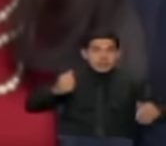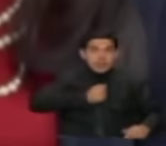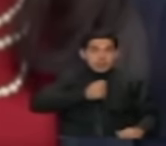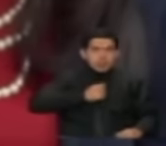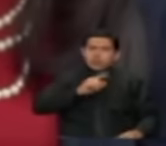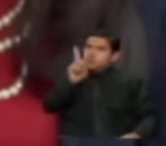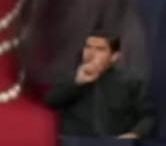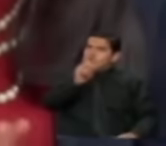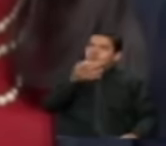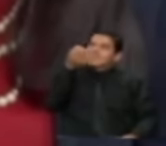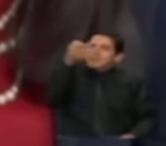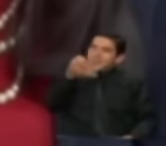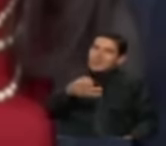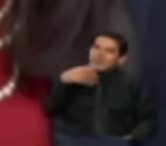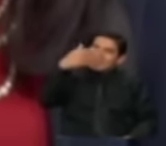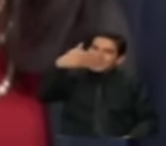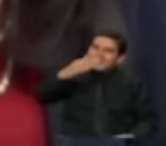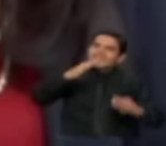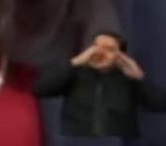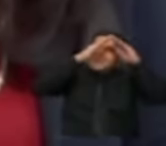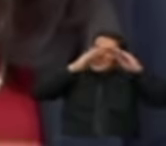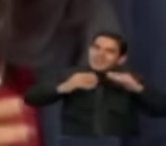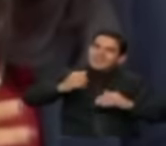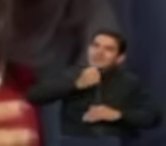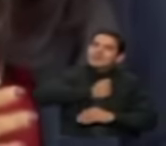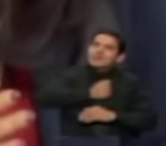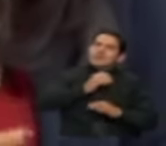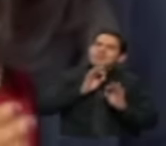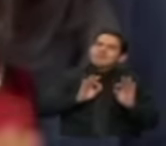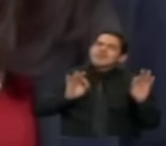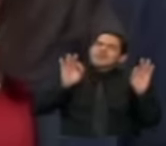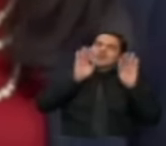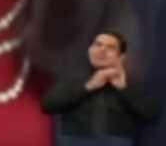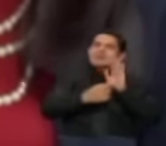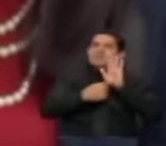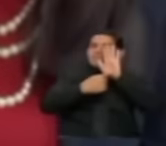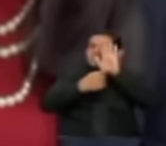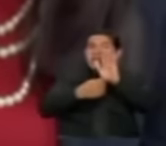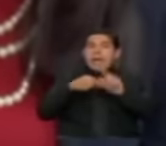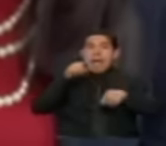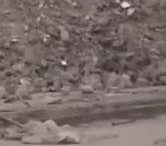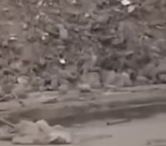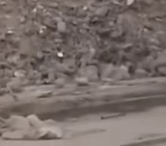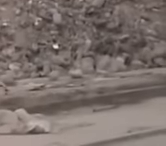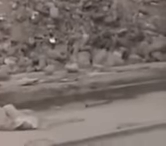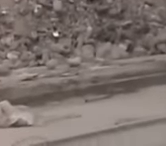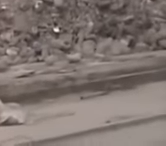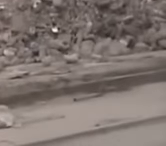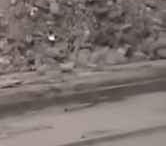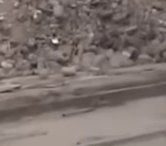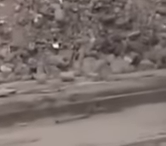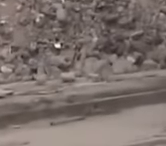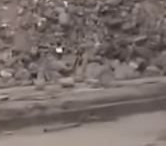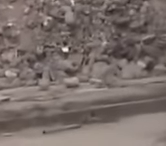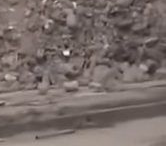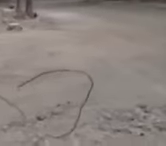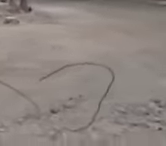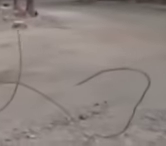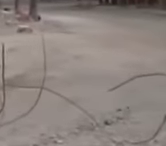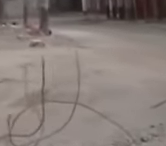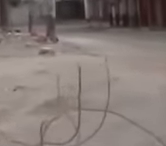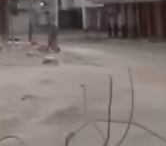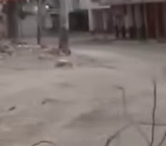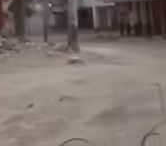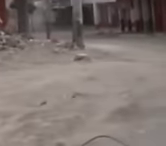los programas de vivienda. Esto es importante señalar, Marco Antonio, porque han existido muchas inquietudes al respecto. Otras de las infraestructuras